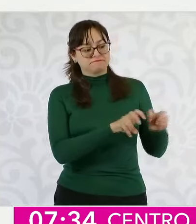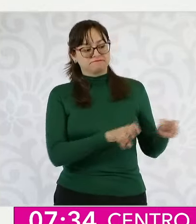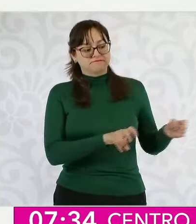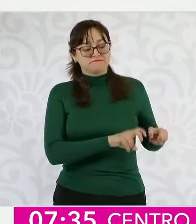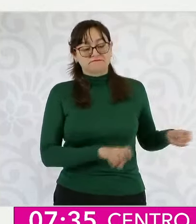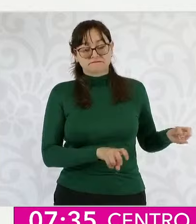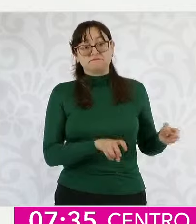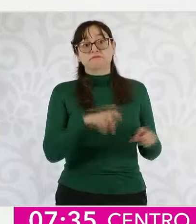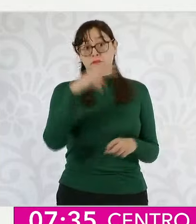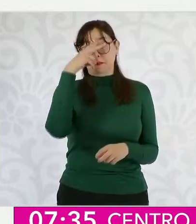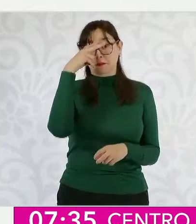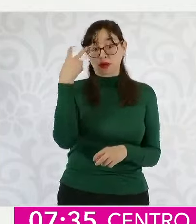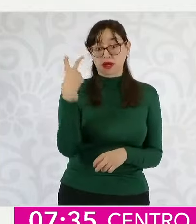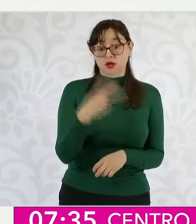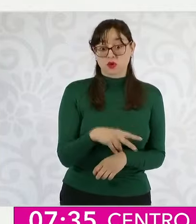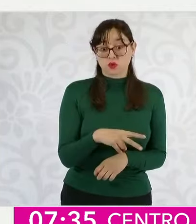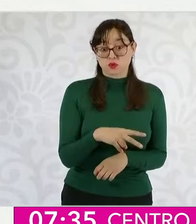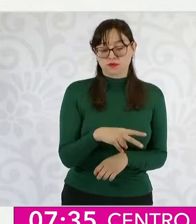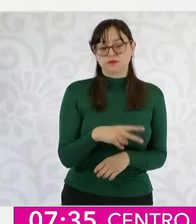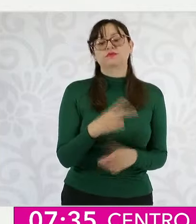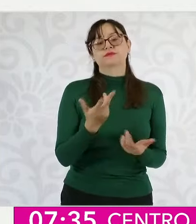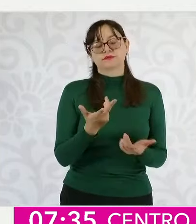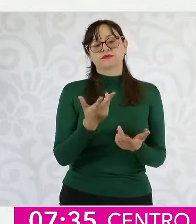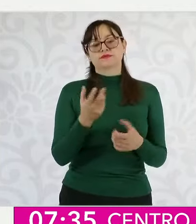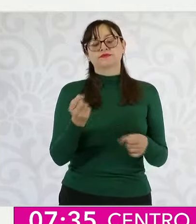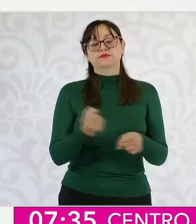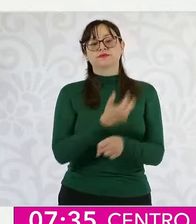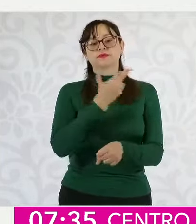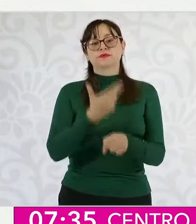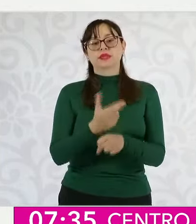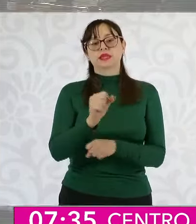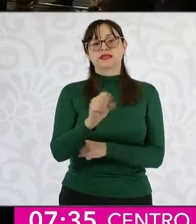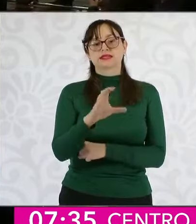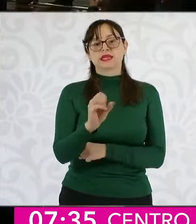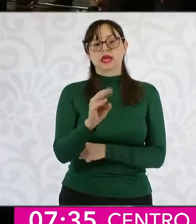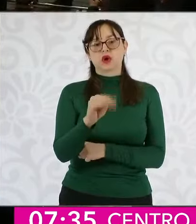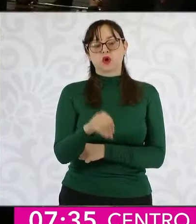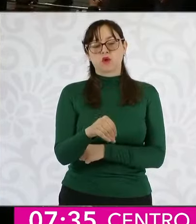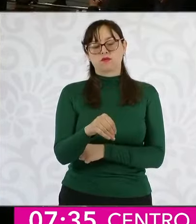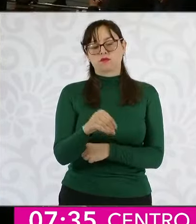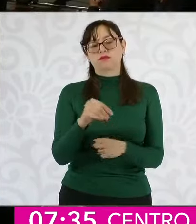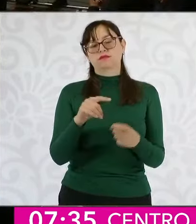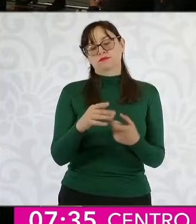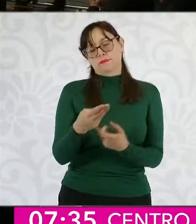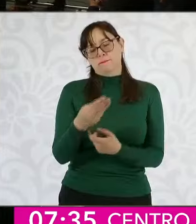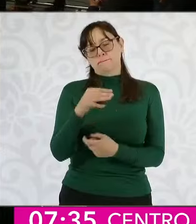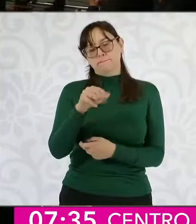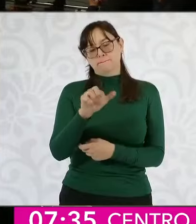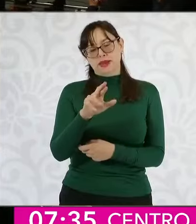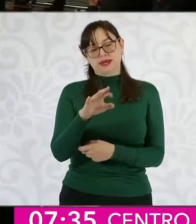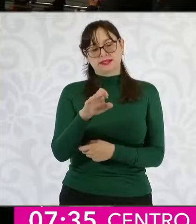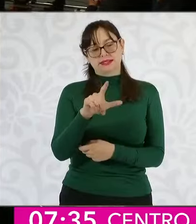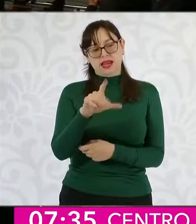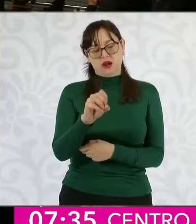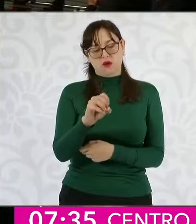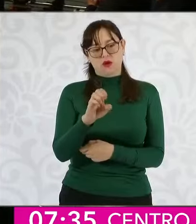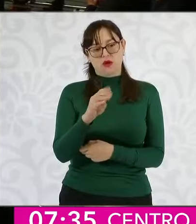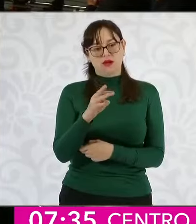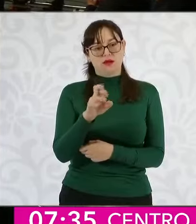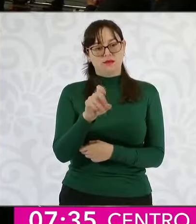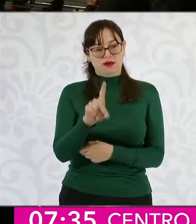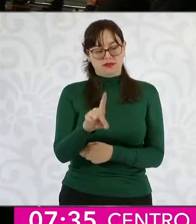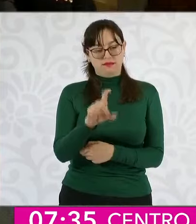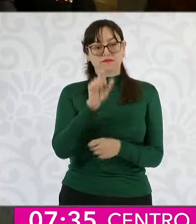Marcelo Ebrard, secretario de Economía. Altagracia Gómez, que es coordinadora. El día de hoy vamos